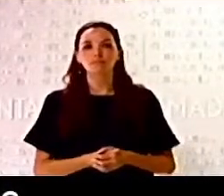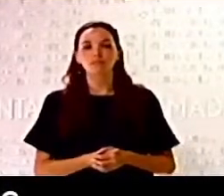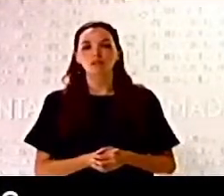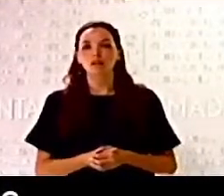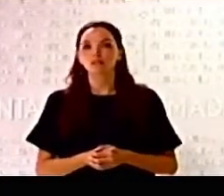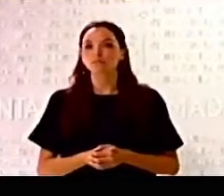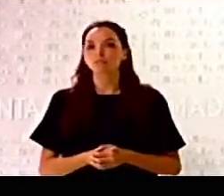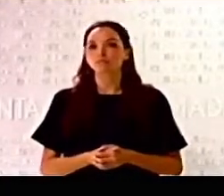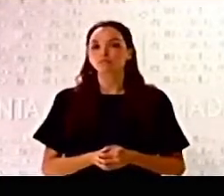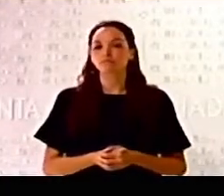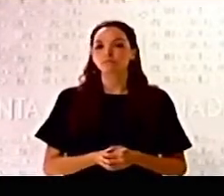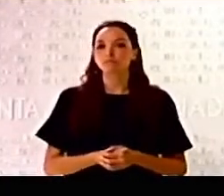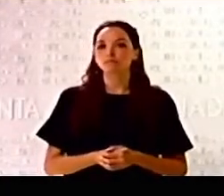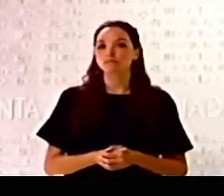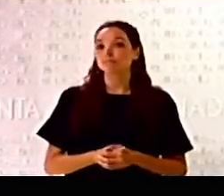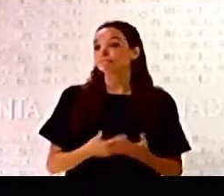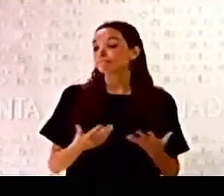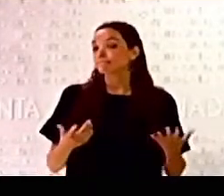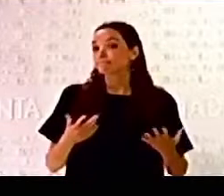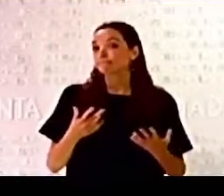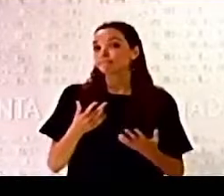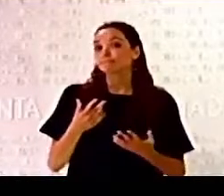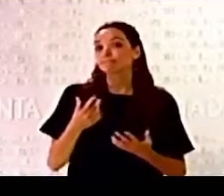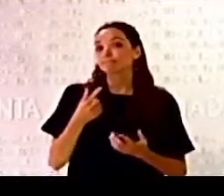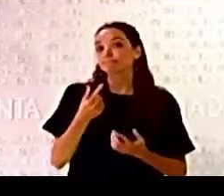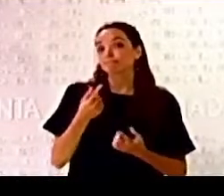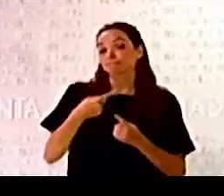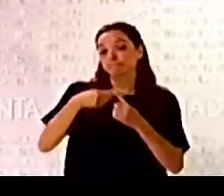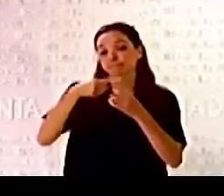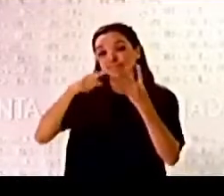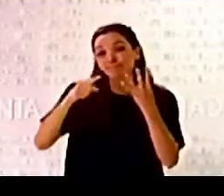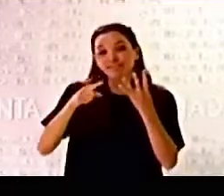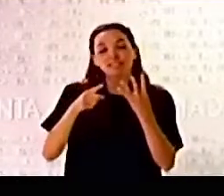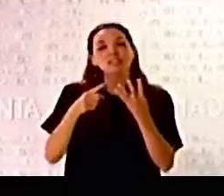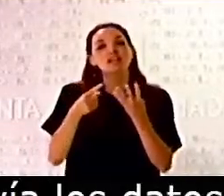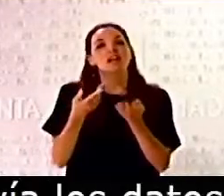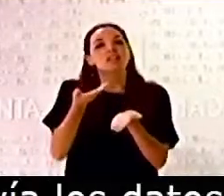No creo que se hayan hecho públicos todavía los datos del Ministerio de Sanidad.